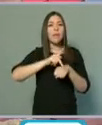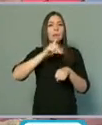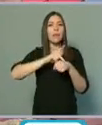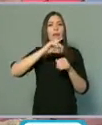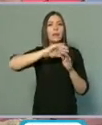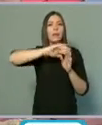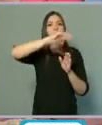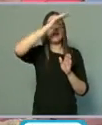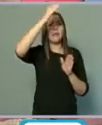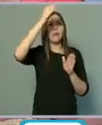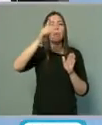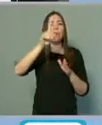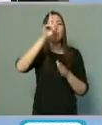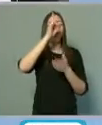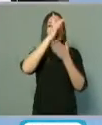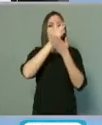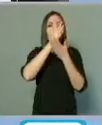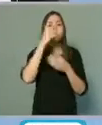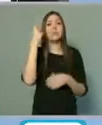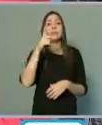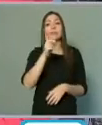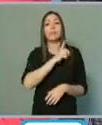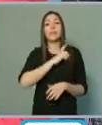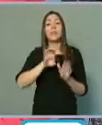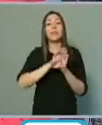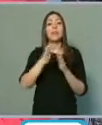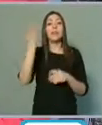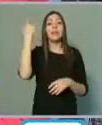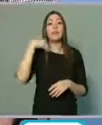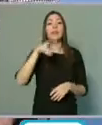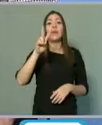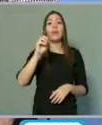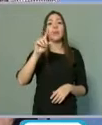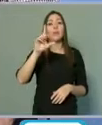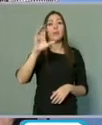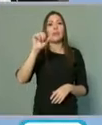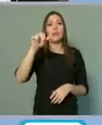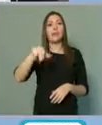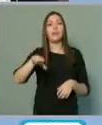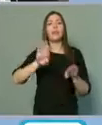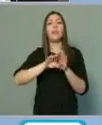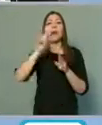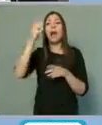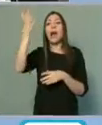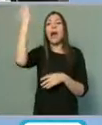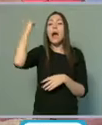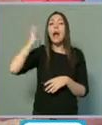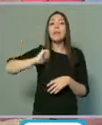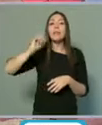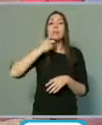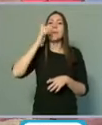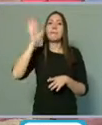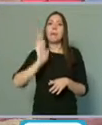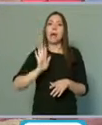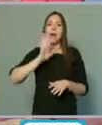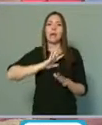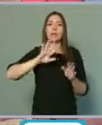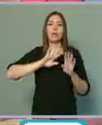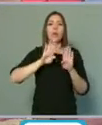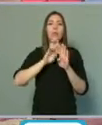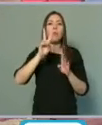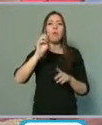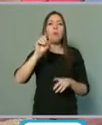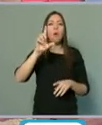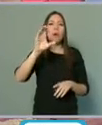de origen volcánico. Si bien ya no existe un volcán, parece que había un volcán que erupcionó en cierto momento y, digamos, creó toda